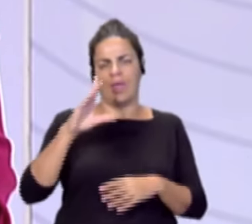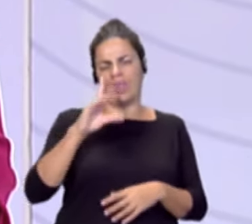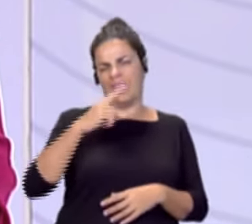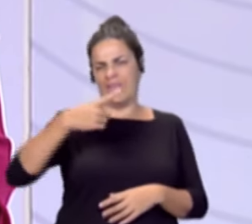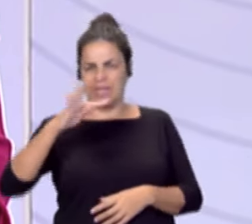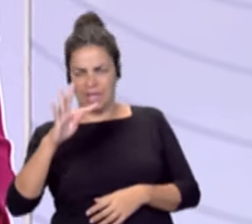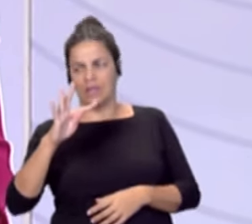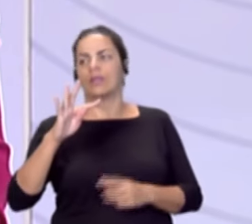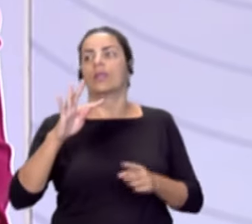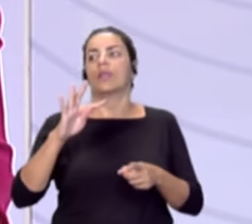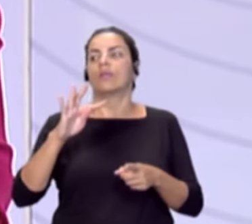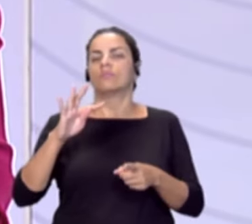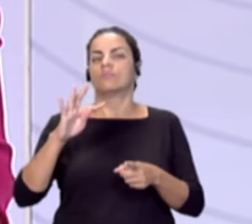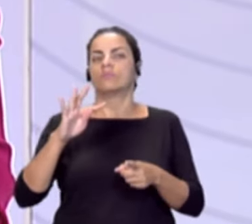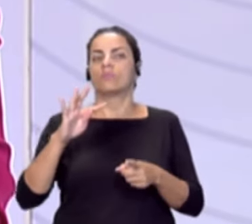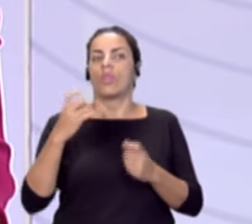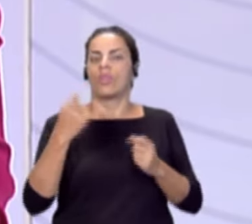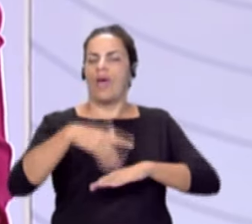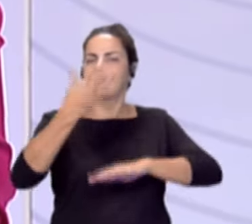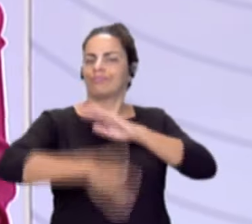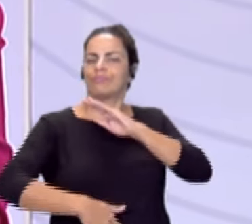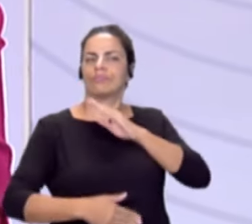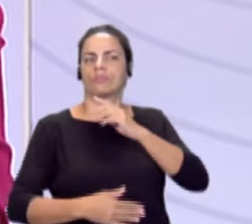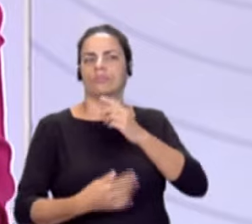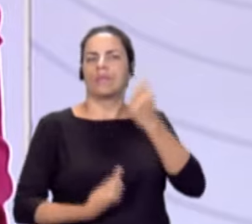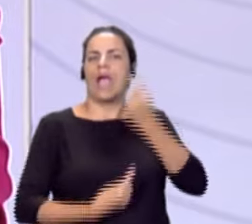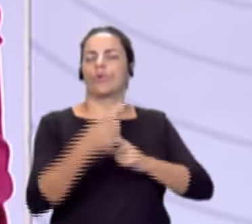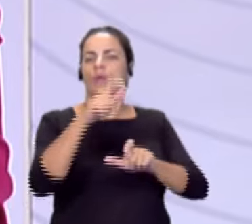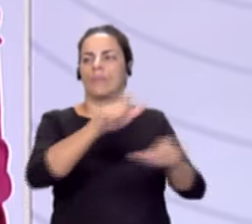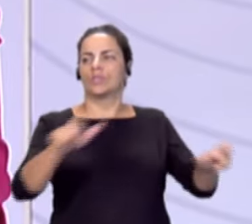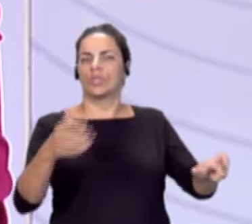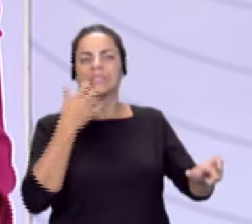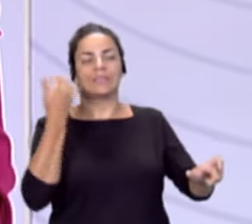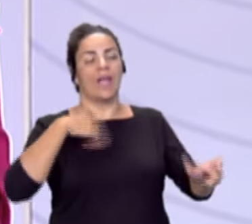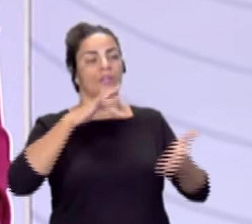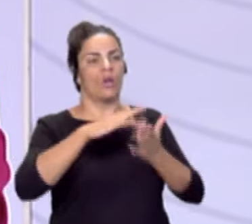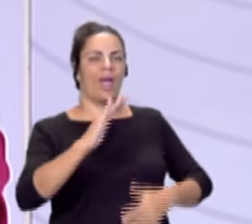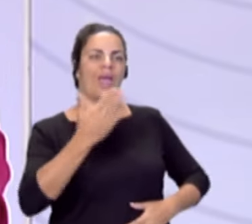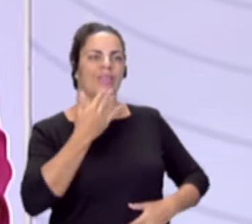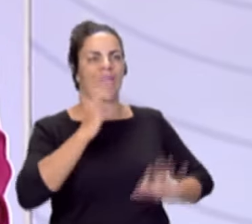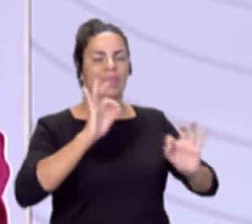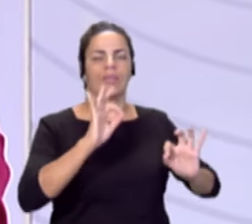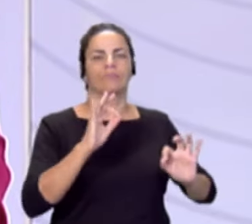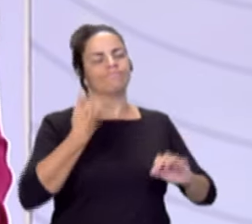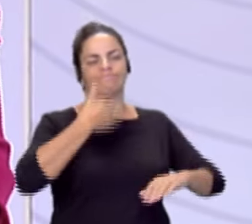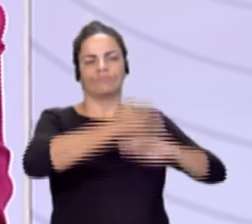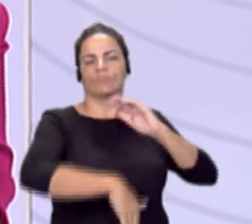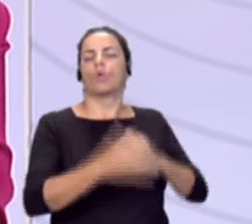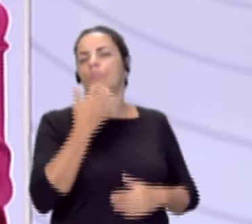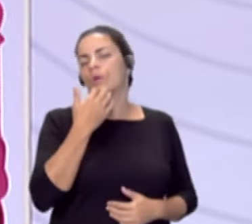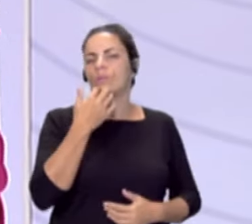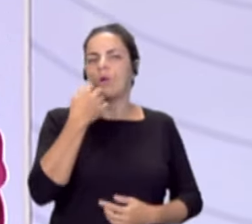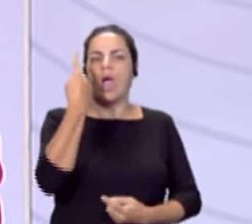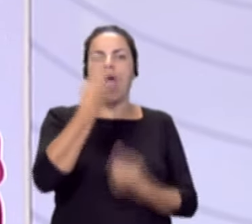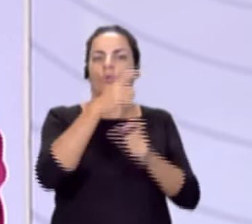hace restricciones a determinadas personas con determinadas edades. Por ejemplo, hay gente que no le deja conducir por la noche.